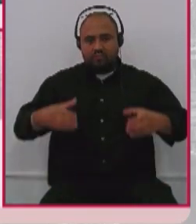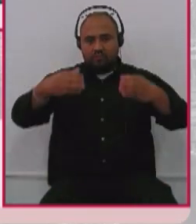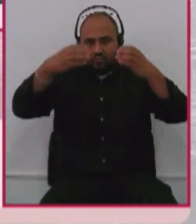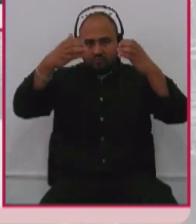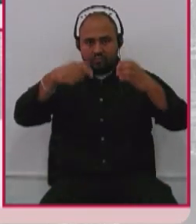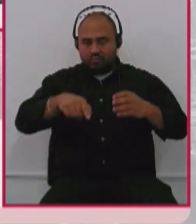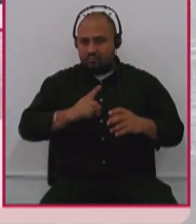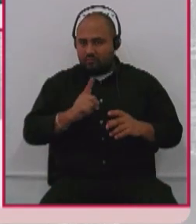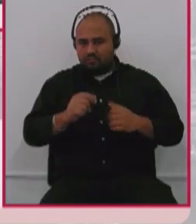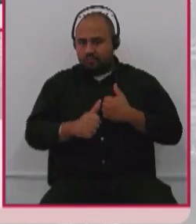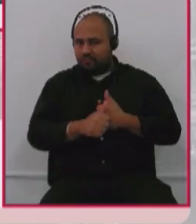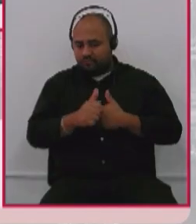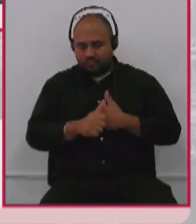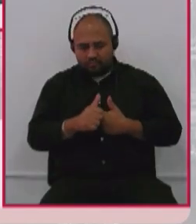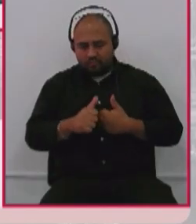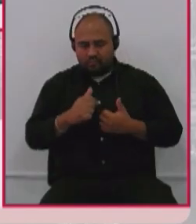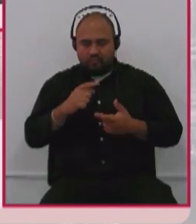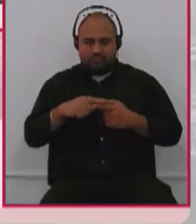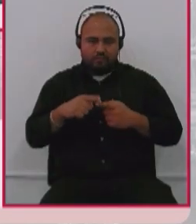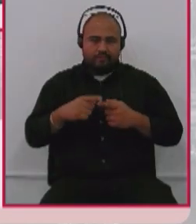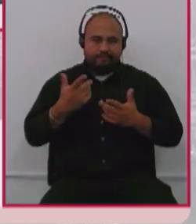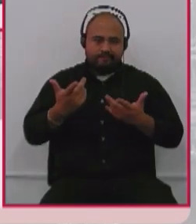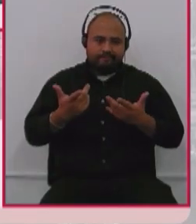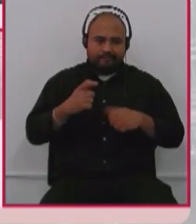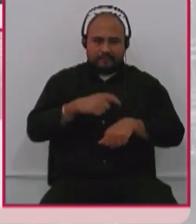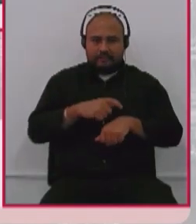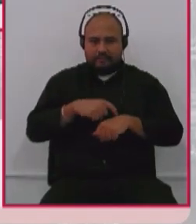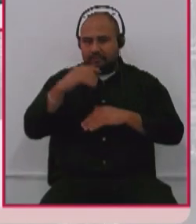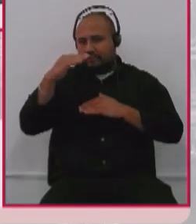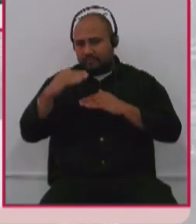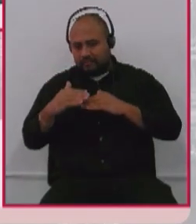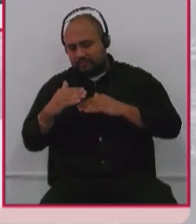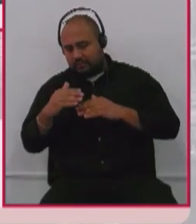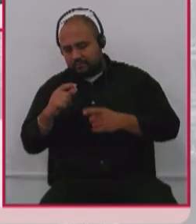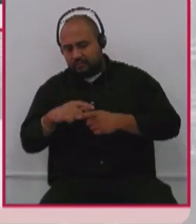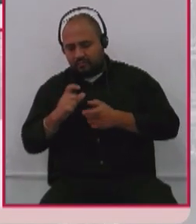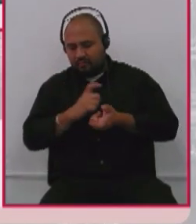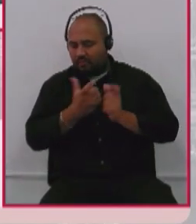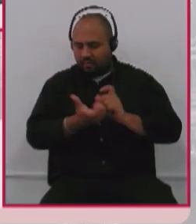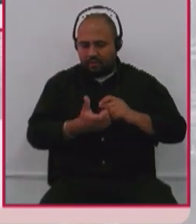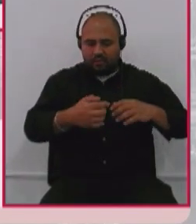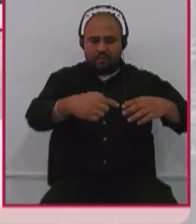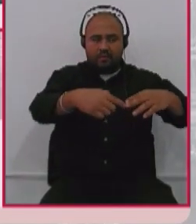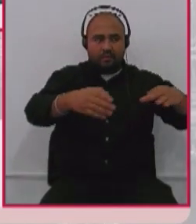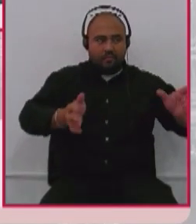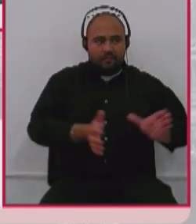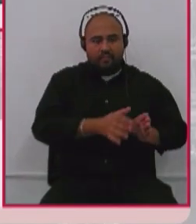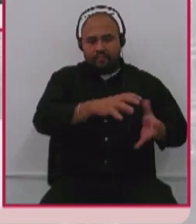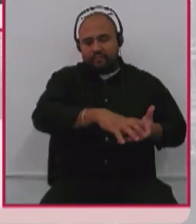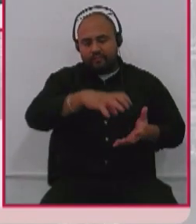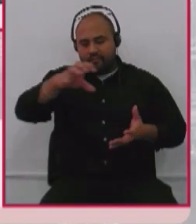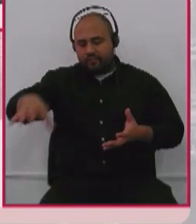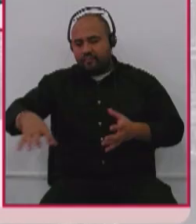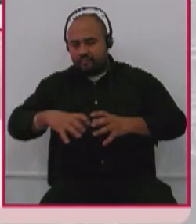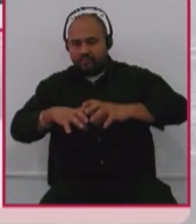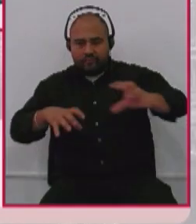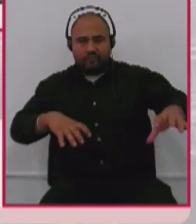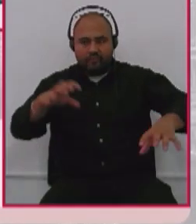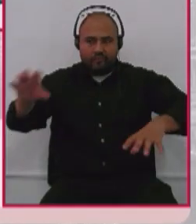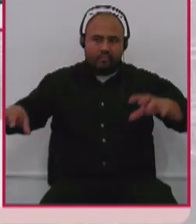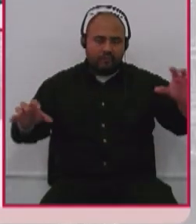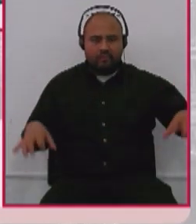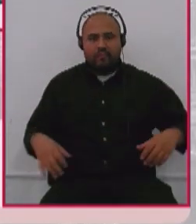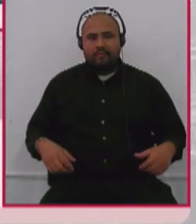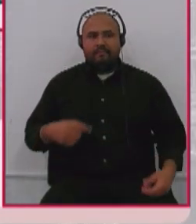pozos y ahorrarnos ese cambio cada vez que tengamos que pasar de pozos? Así que con un sistema de válvulas y